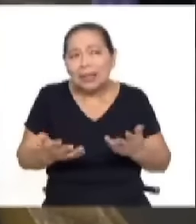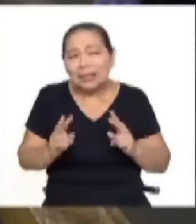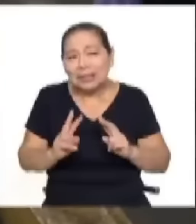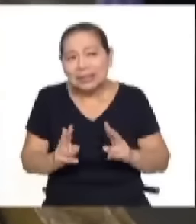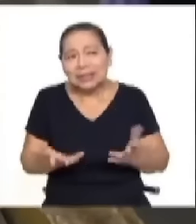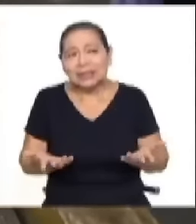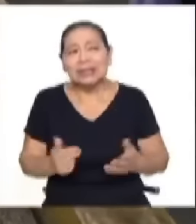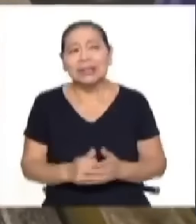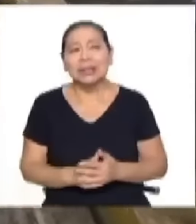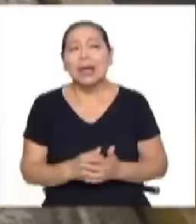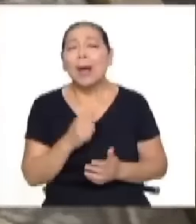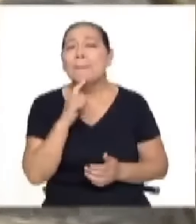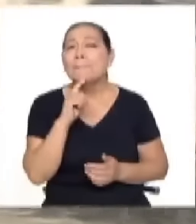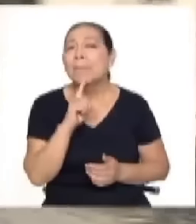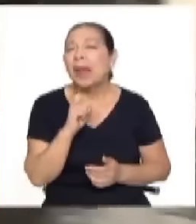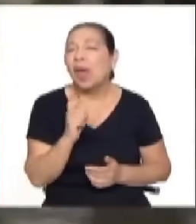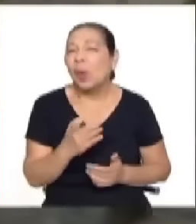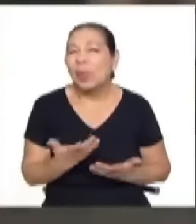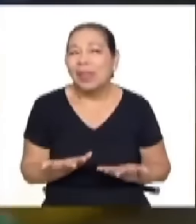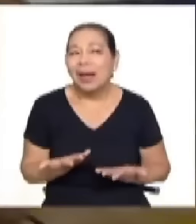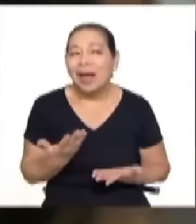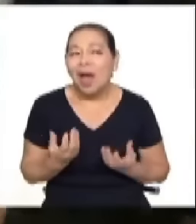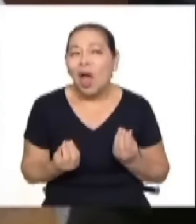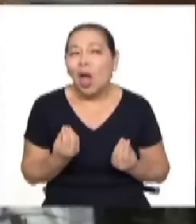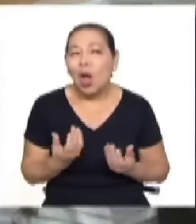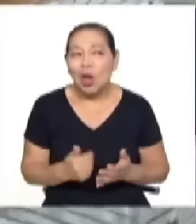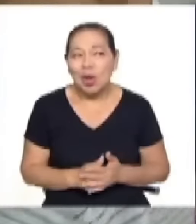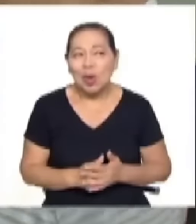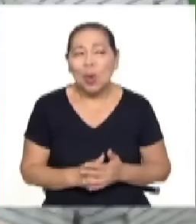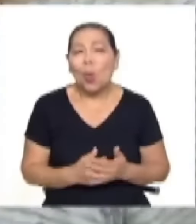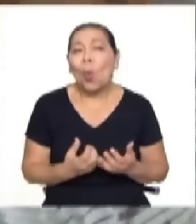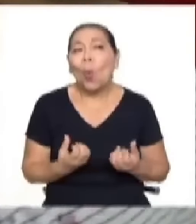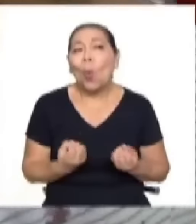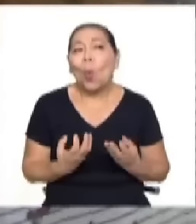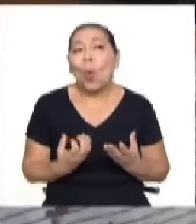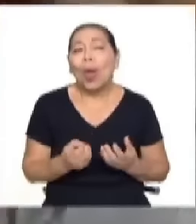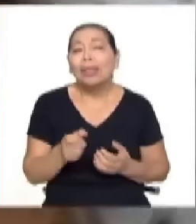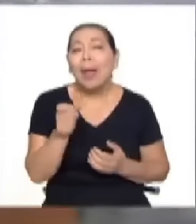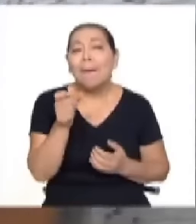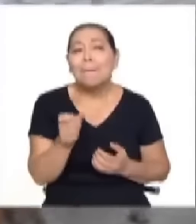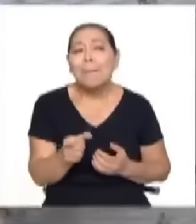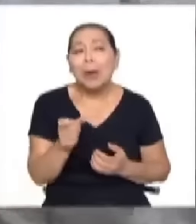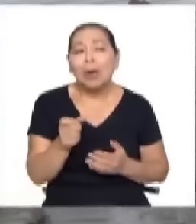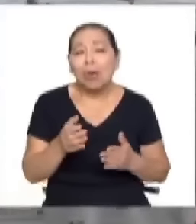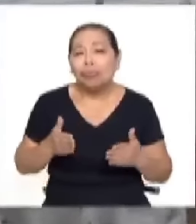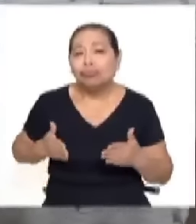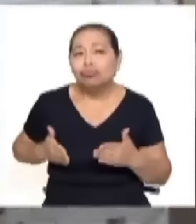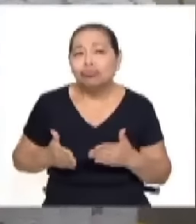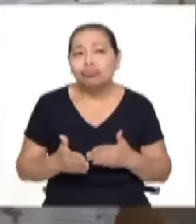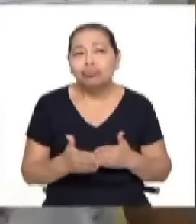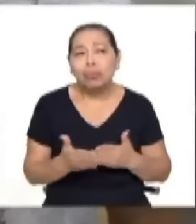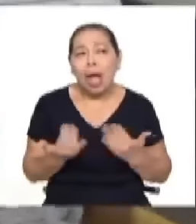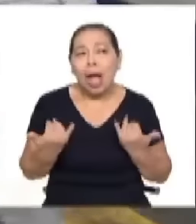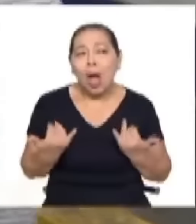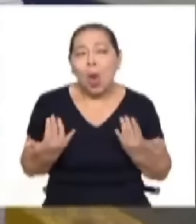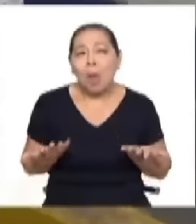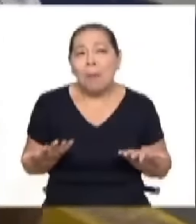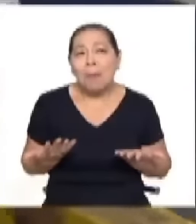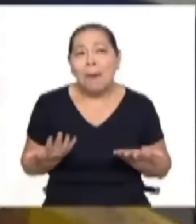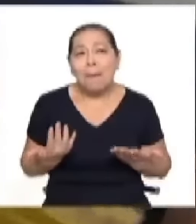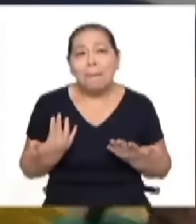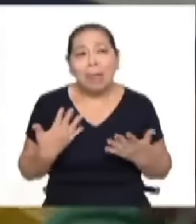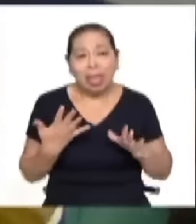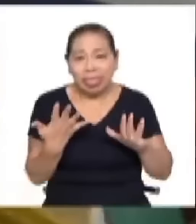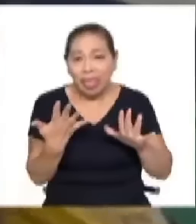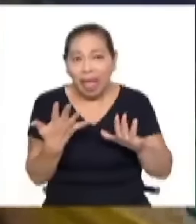a también preguntar más adelante el conteo de cuántas personas han ingresado hasta este momento. Ya son más de